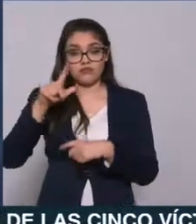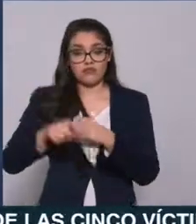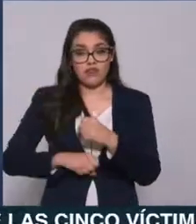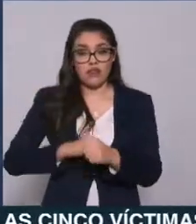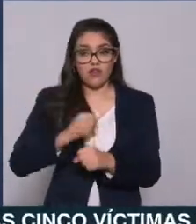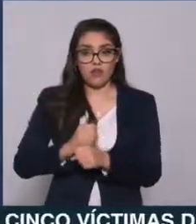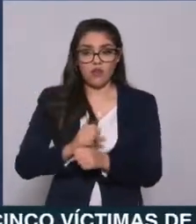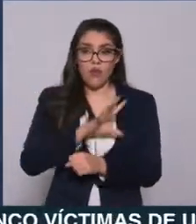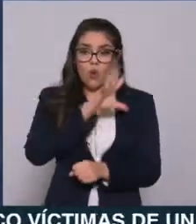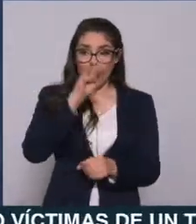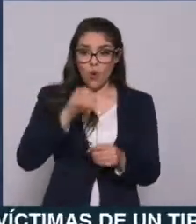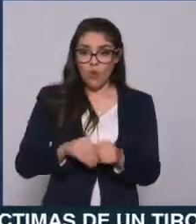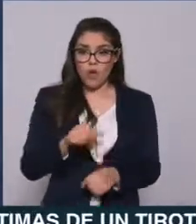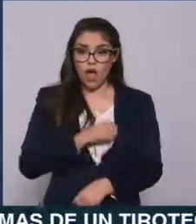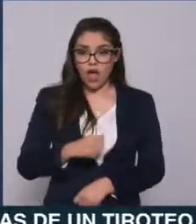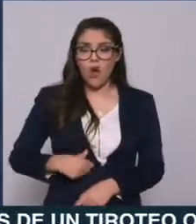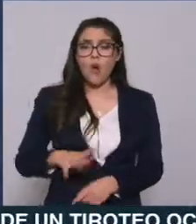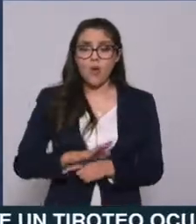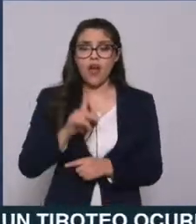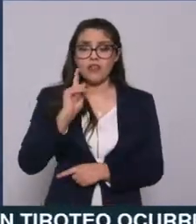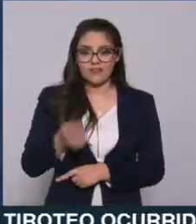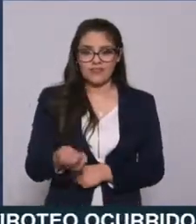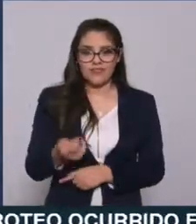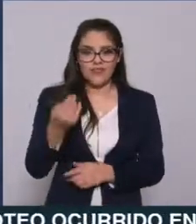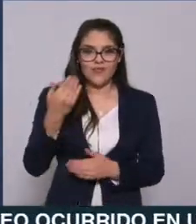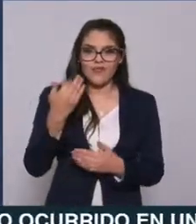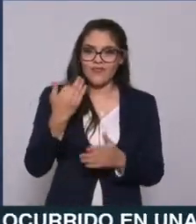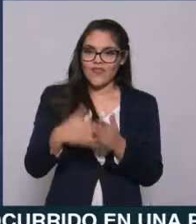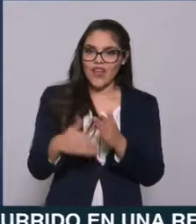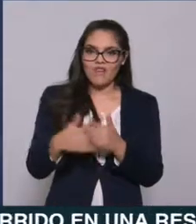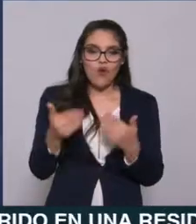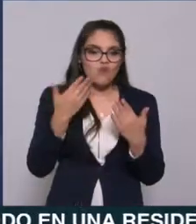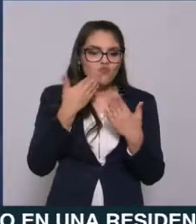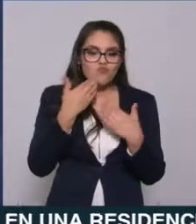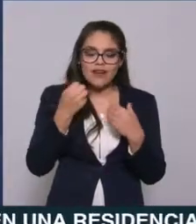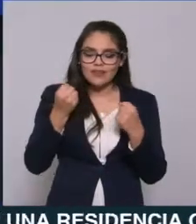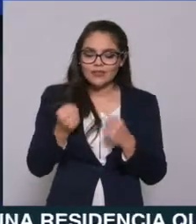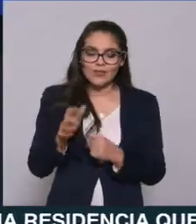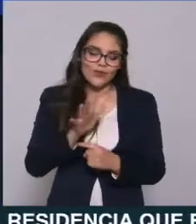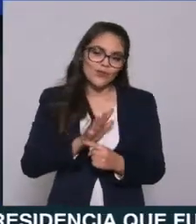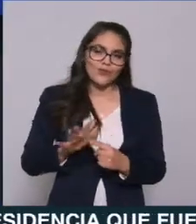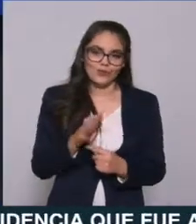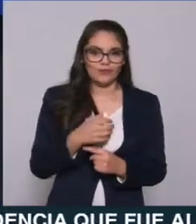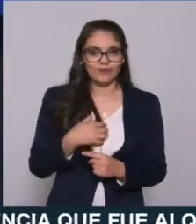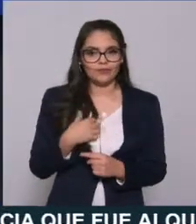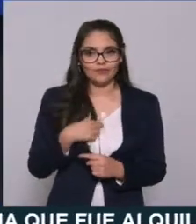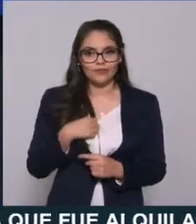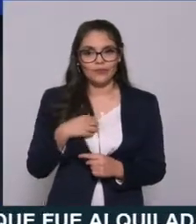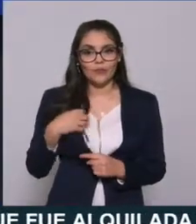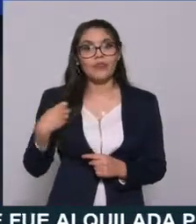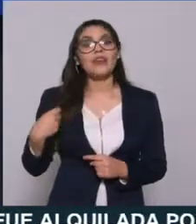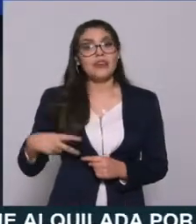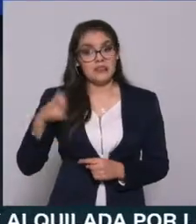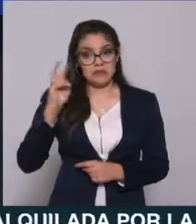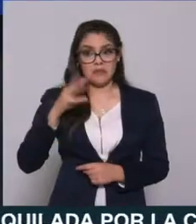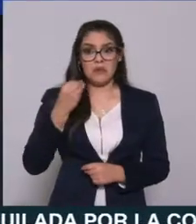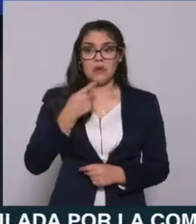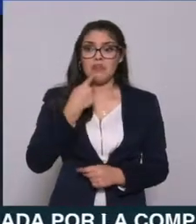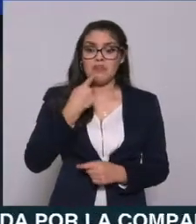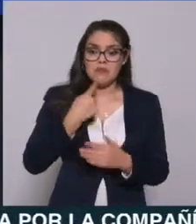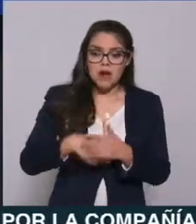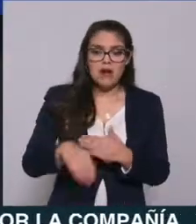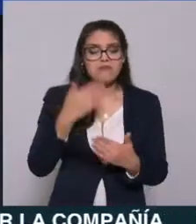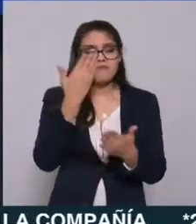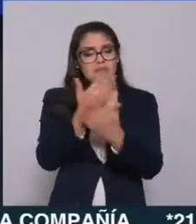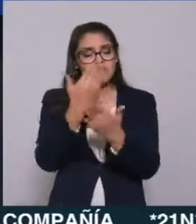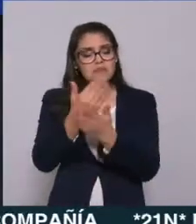En todas las alcaldías la problemática es la falta de seguridad en sus colonias. Esta es la gran demanda de la